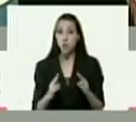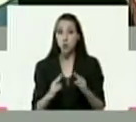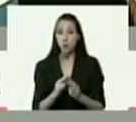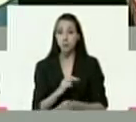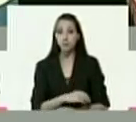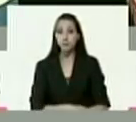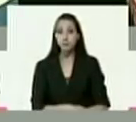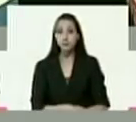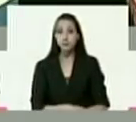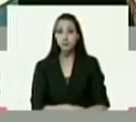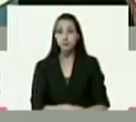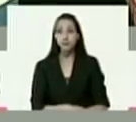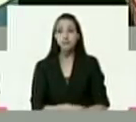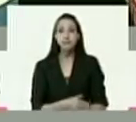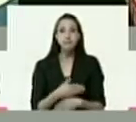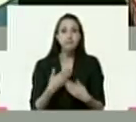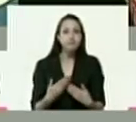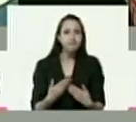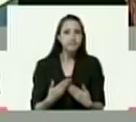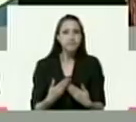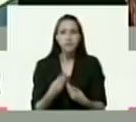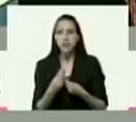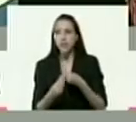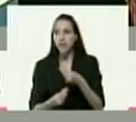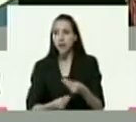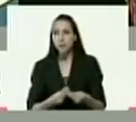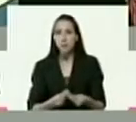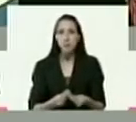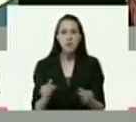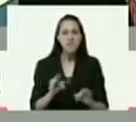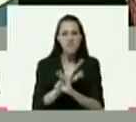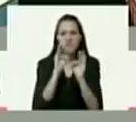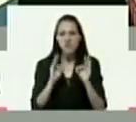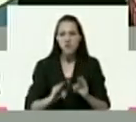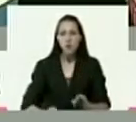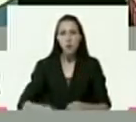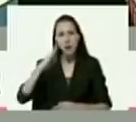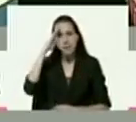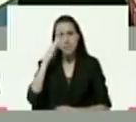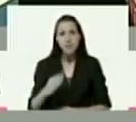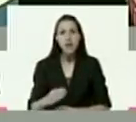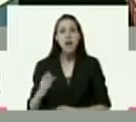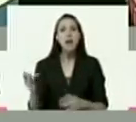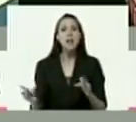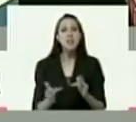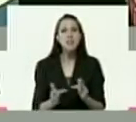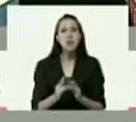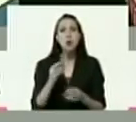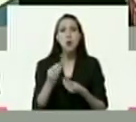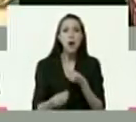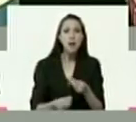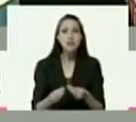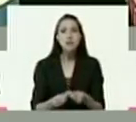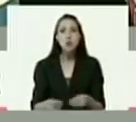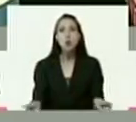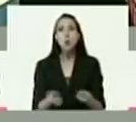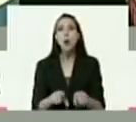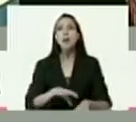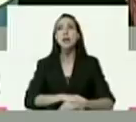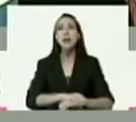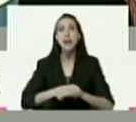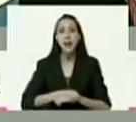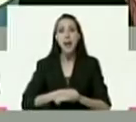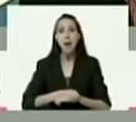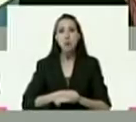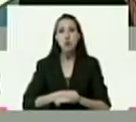La expresión armada de ese complejo industrial, militar, financiero, tecnológico, esclavista que